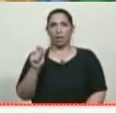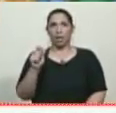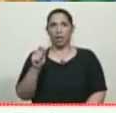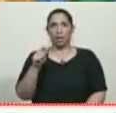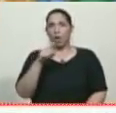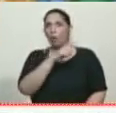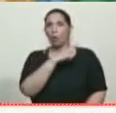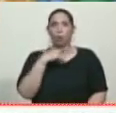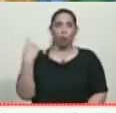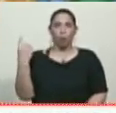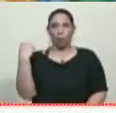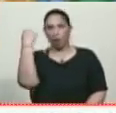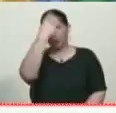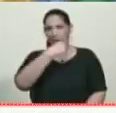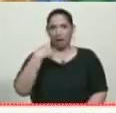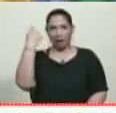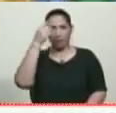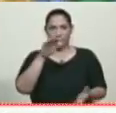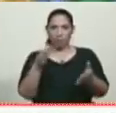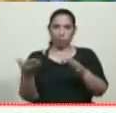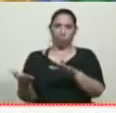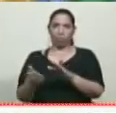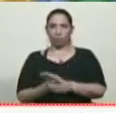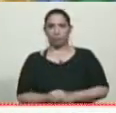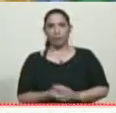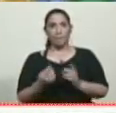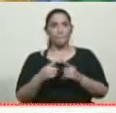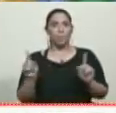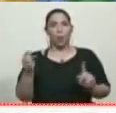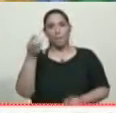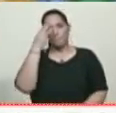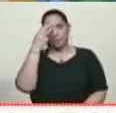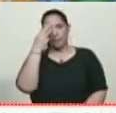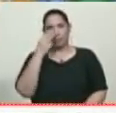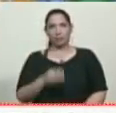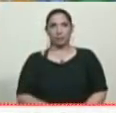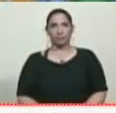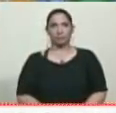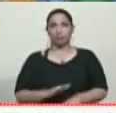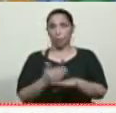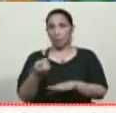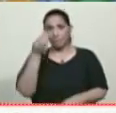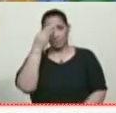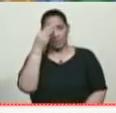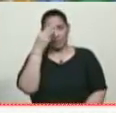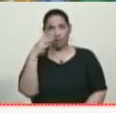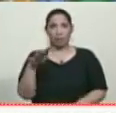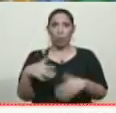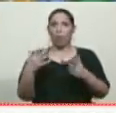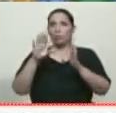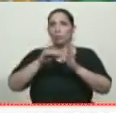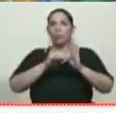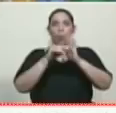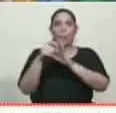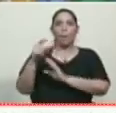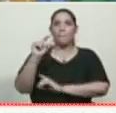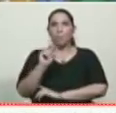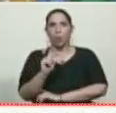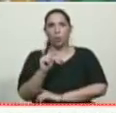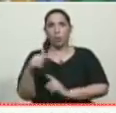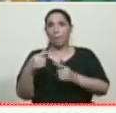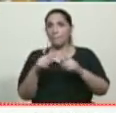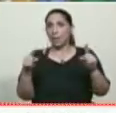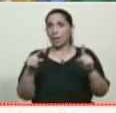pirata. Él había dicho, bueno, yo no, a mí no me preocupa que me llamen pirata, porque es pirata cuando uno roba poco, pero si logra